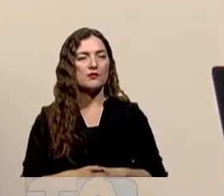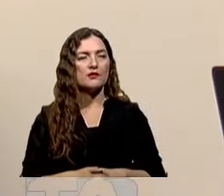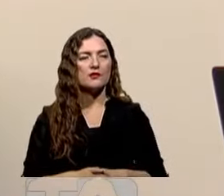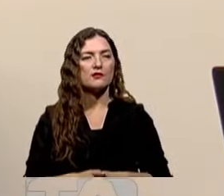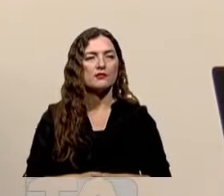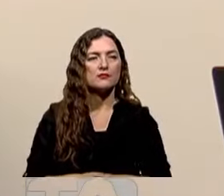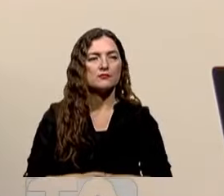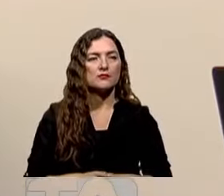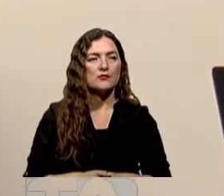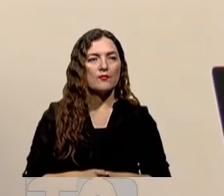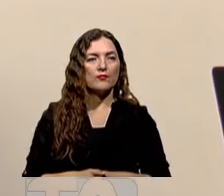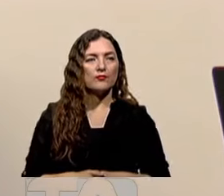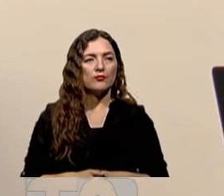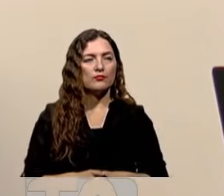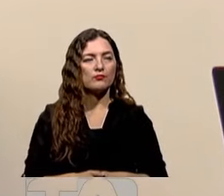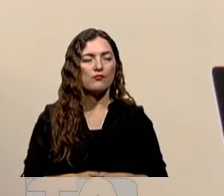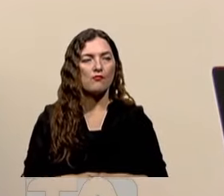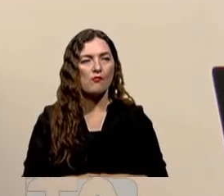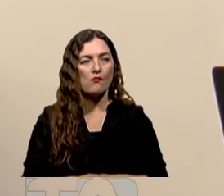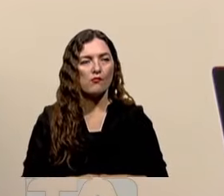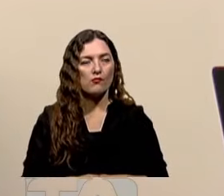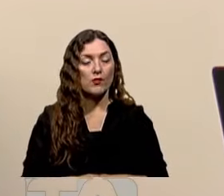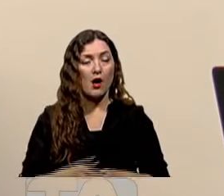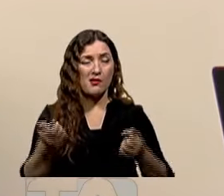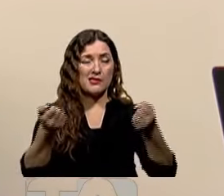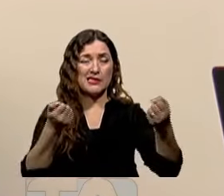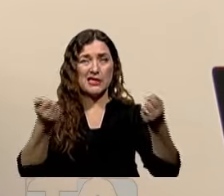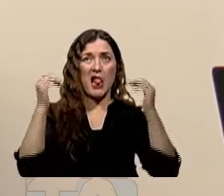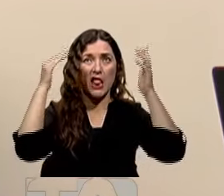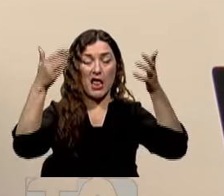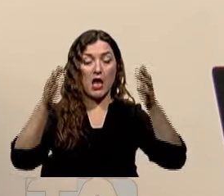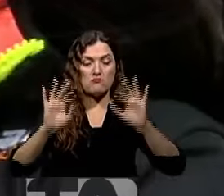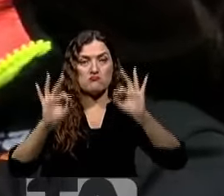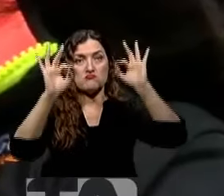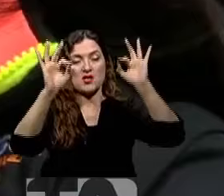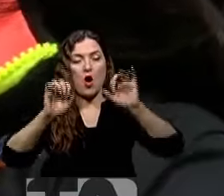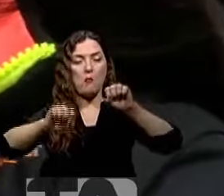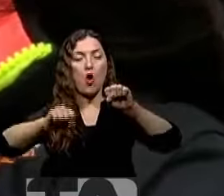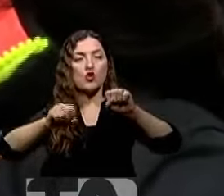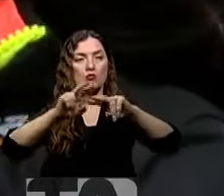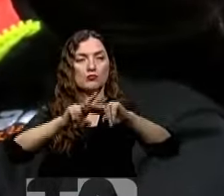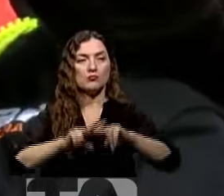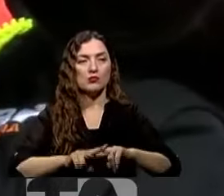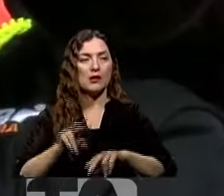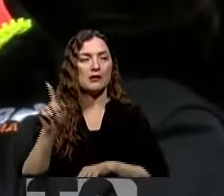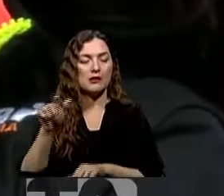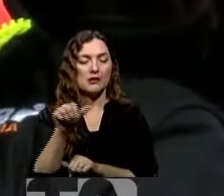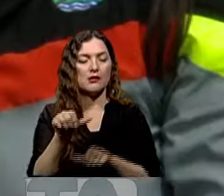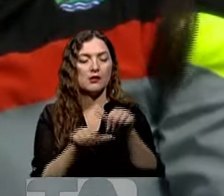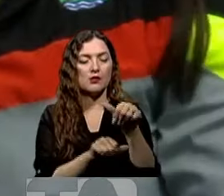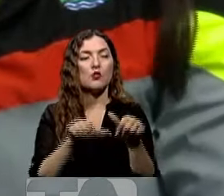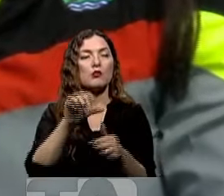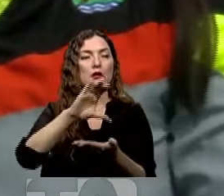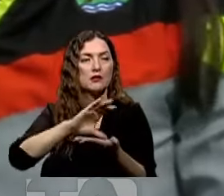ampliamos a líneas de revisión de pesados, de vehículos livianos y motocicletas. Karina Coyaguazo, administradora